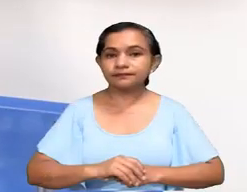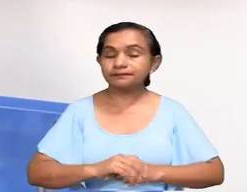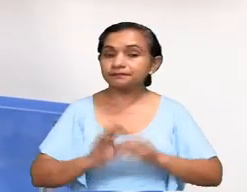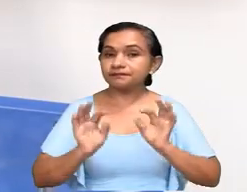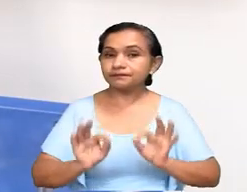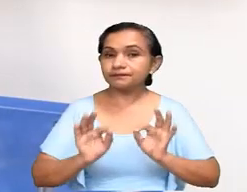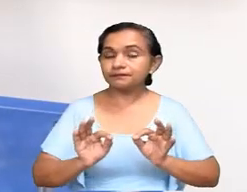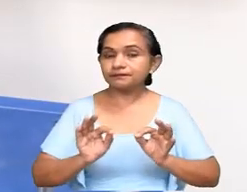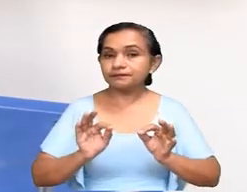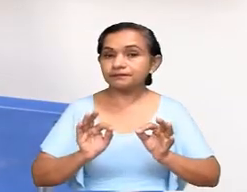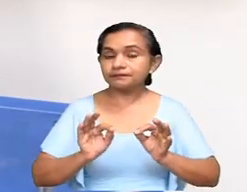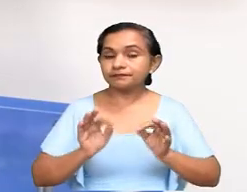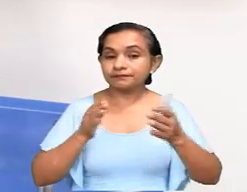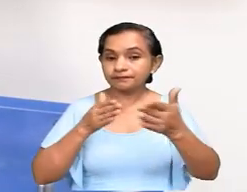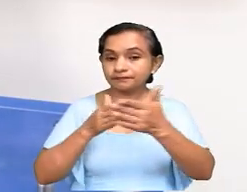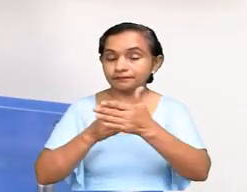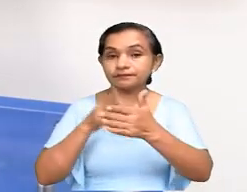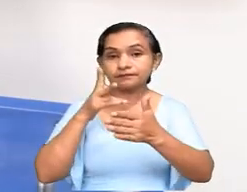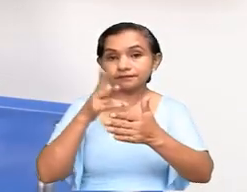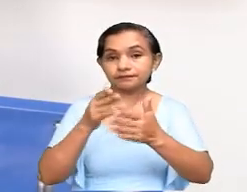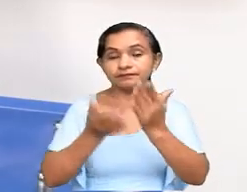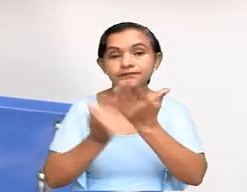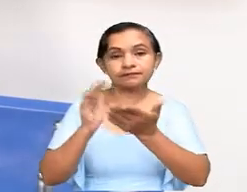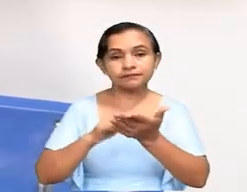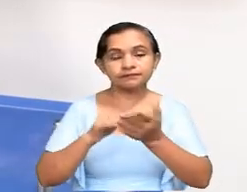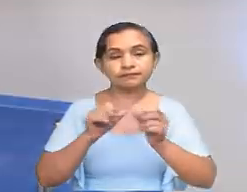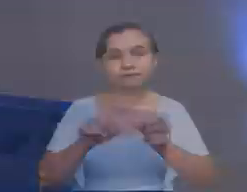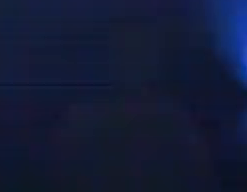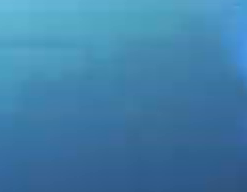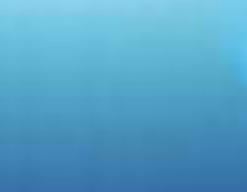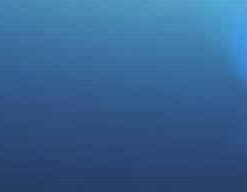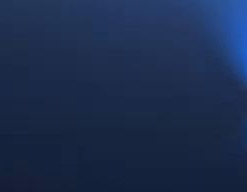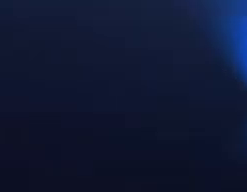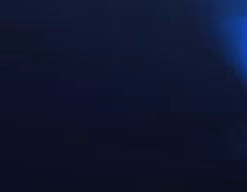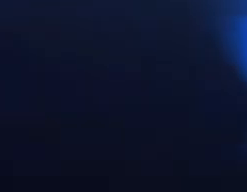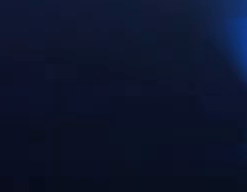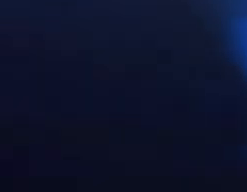Y bien, es momento de hacer una nueva pausa, pero ya volvemos.